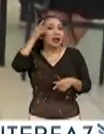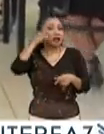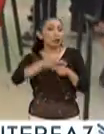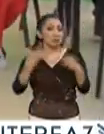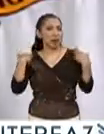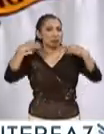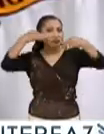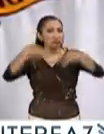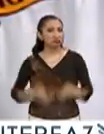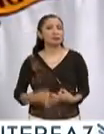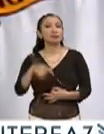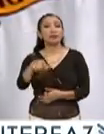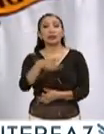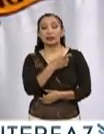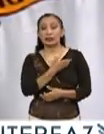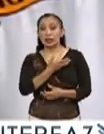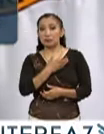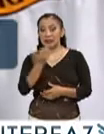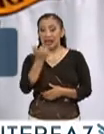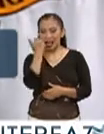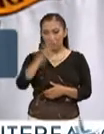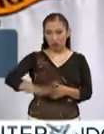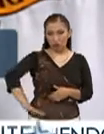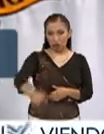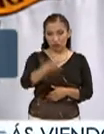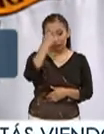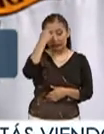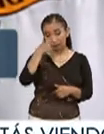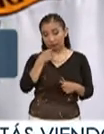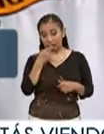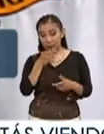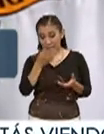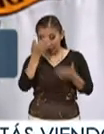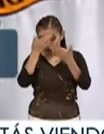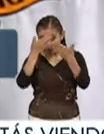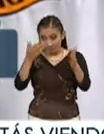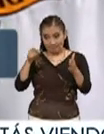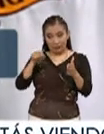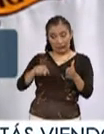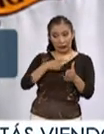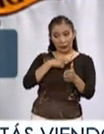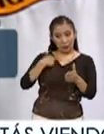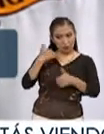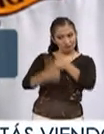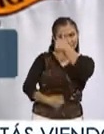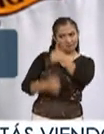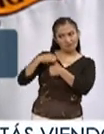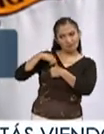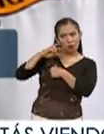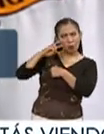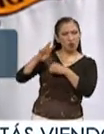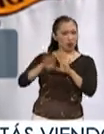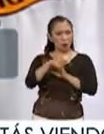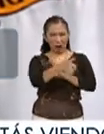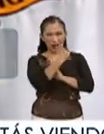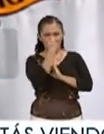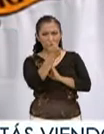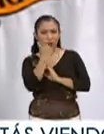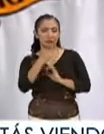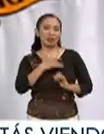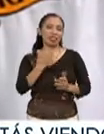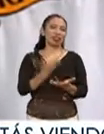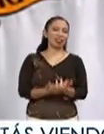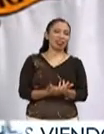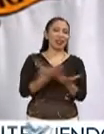directivos y docentes. Tenemos que hacer a los estudiantes conscientes de que tenemos que competir, como que los estudiantes se sienten